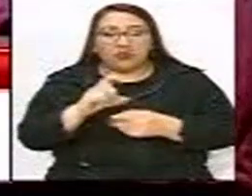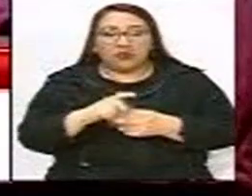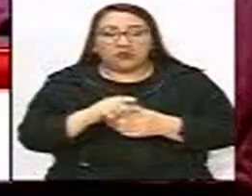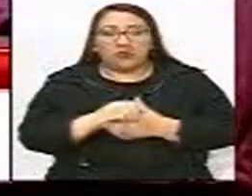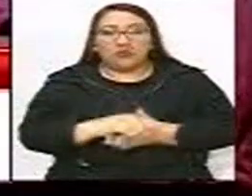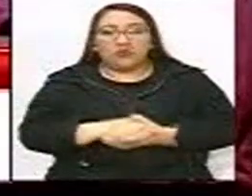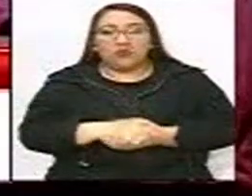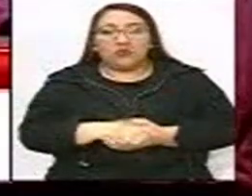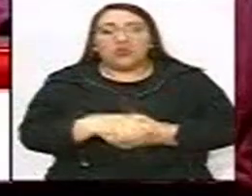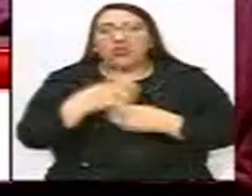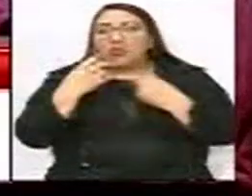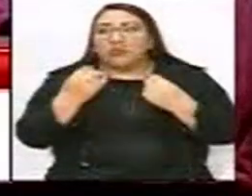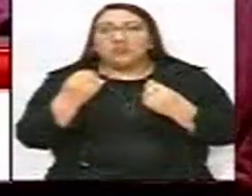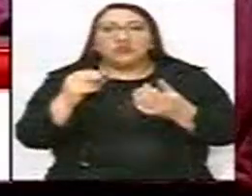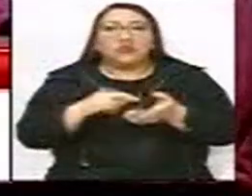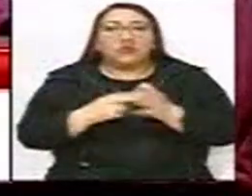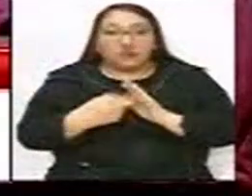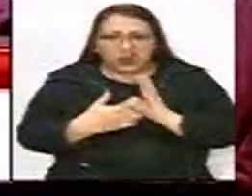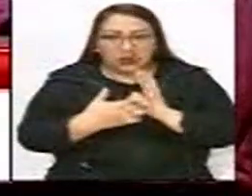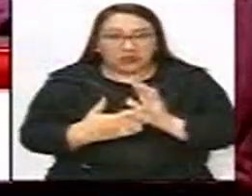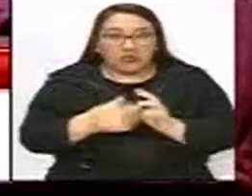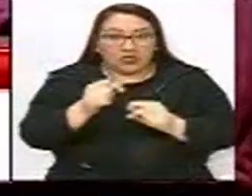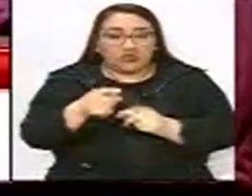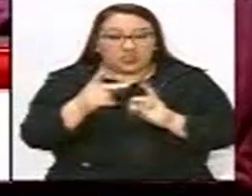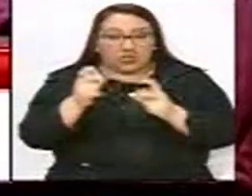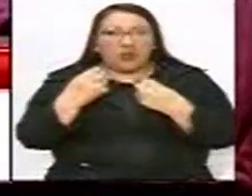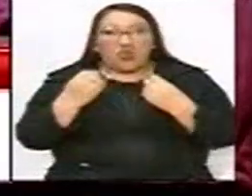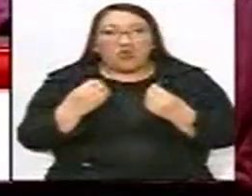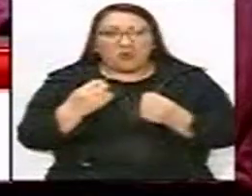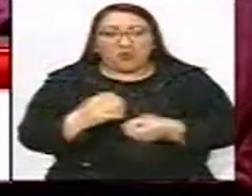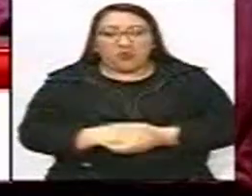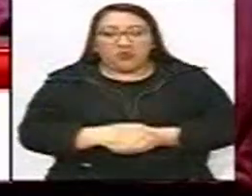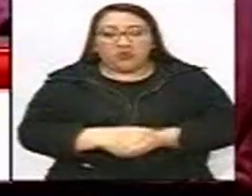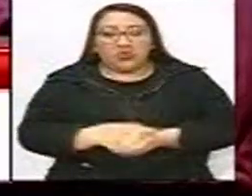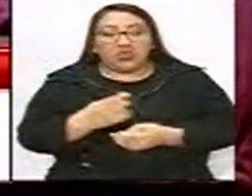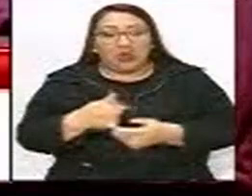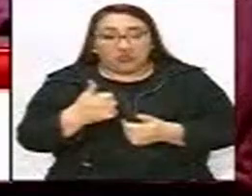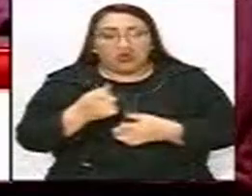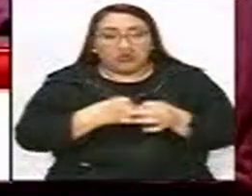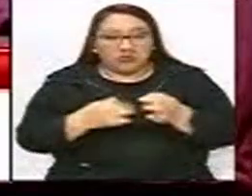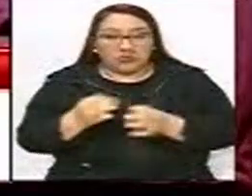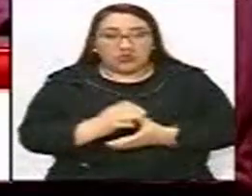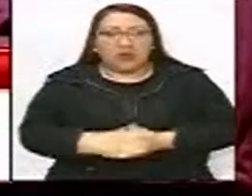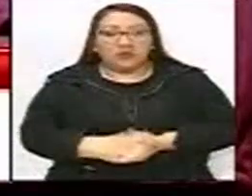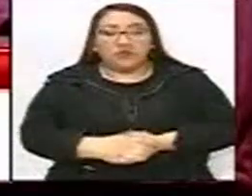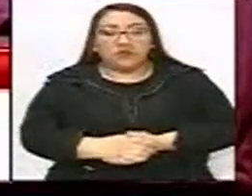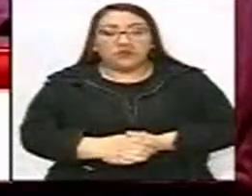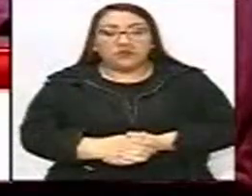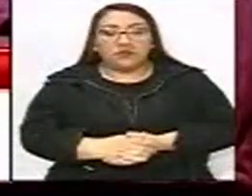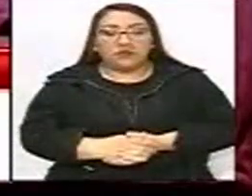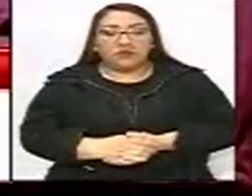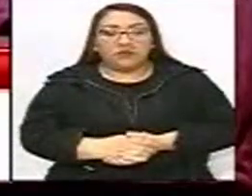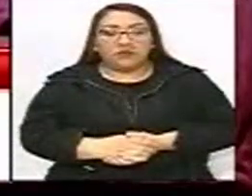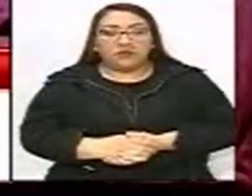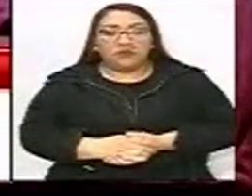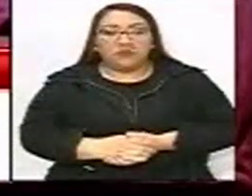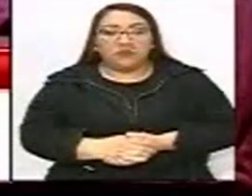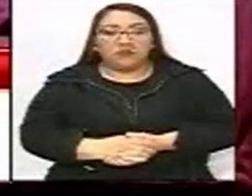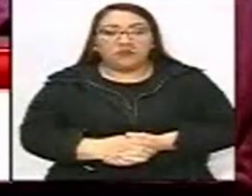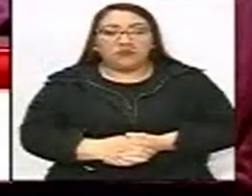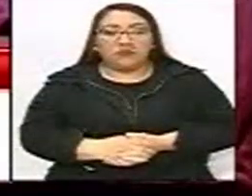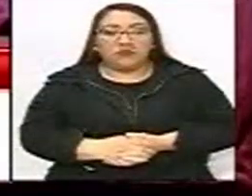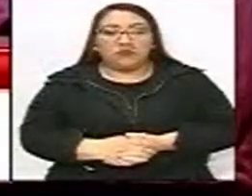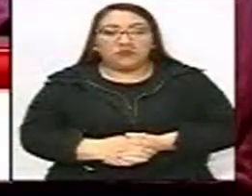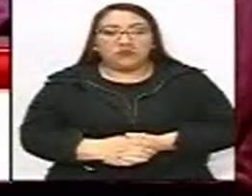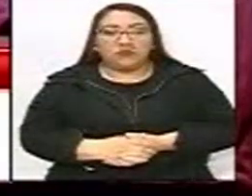Lima. ¿Cómo se han materializado estas operaciones? Y es bueno saber en qué contexto nos encontramos. En este